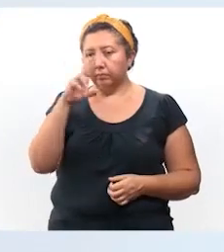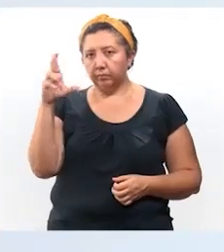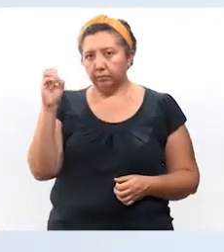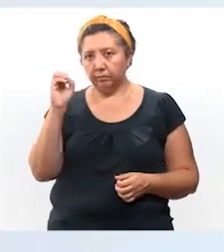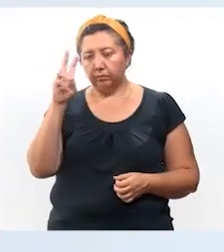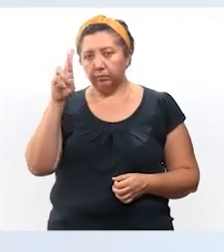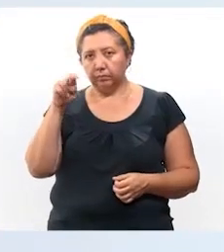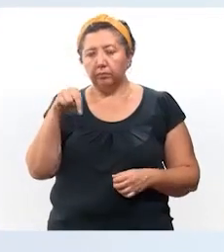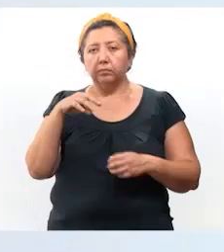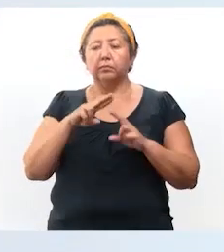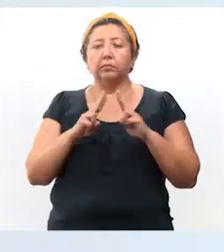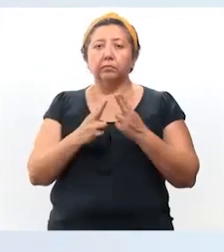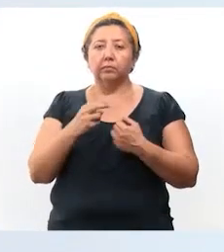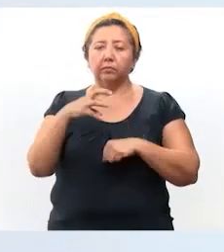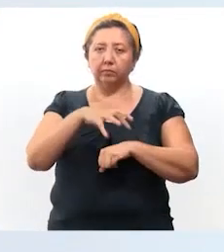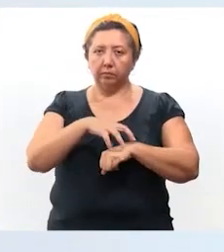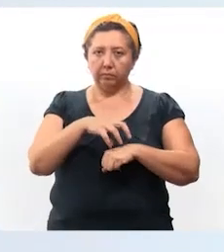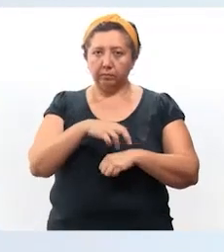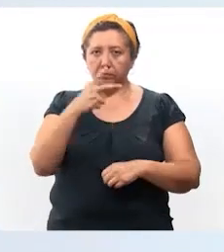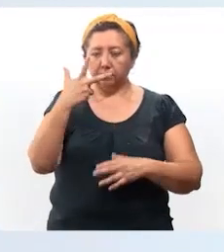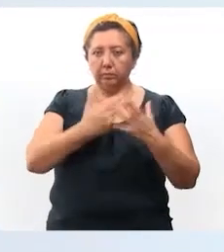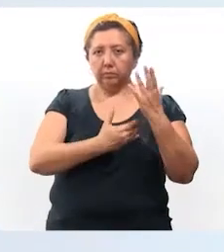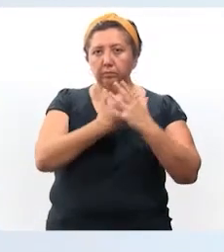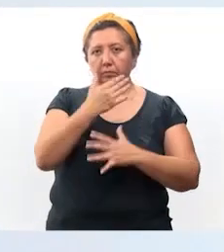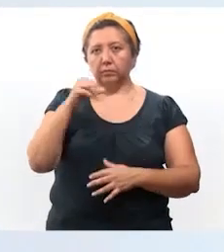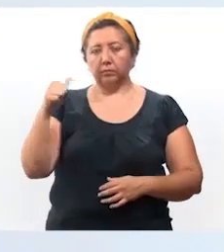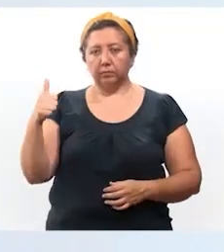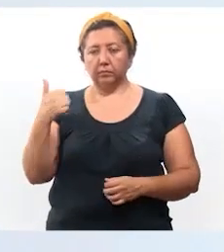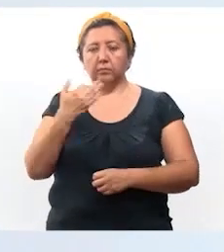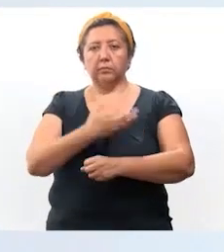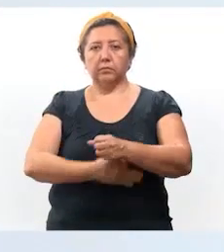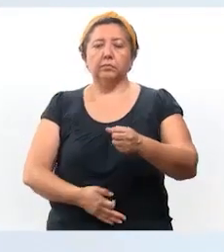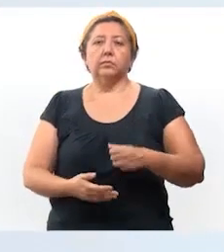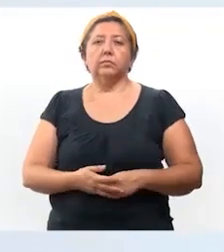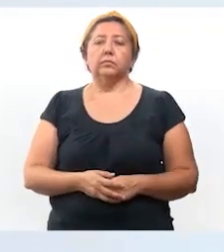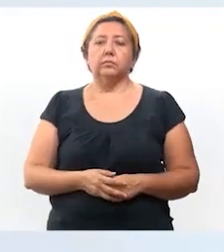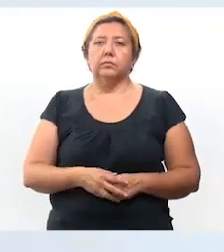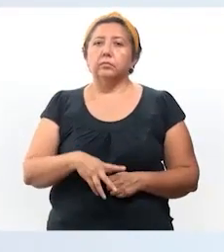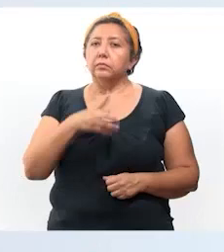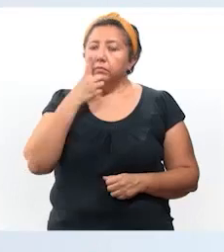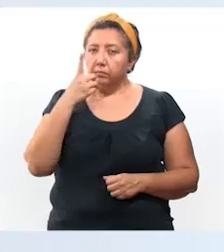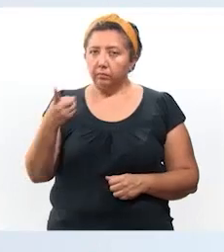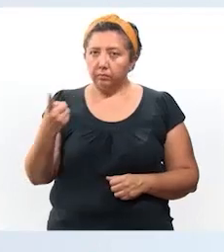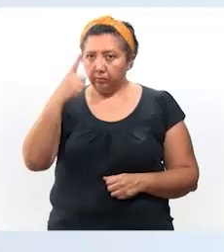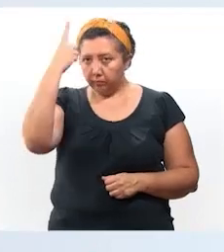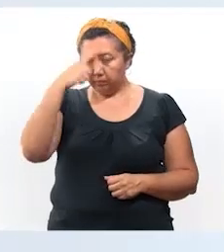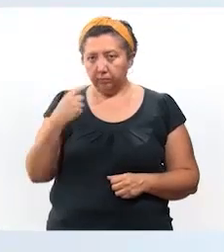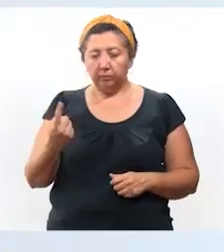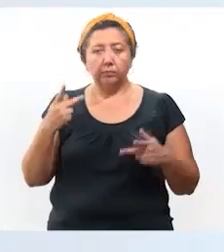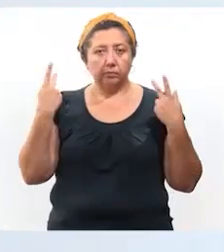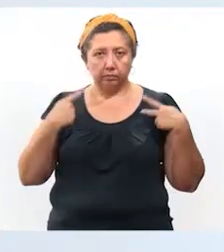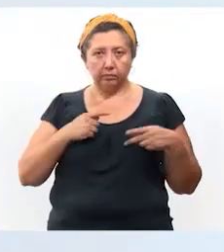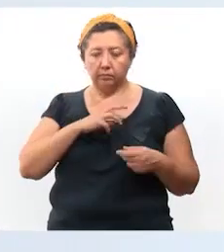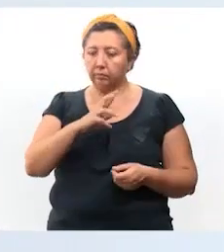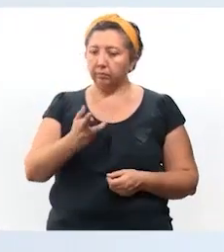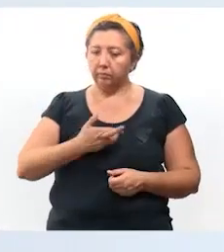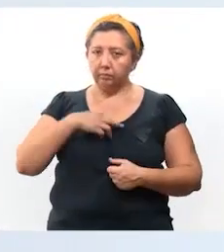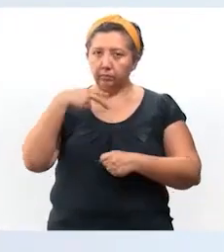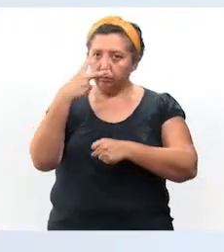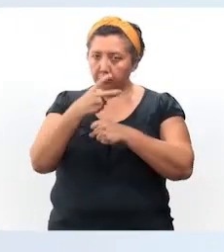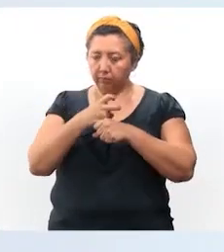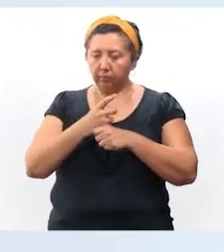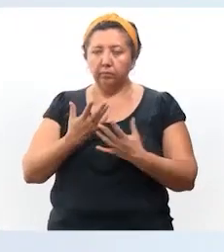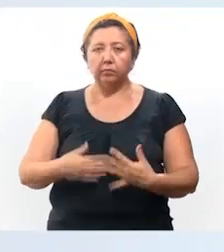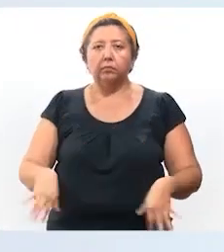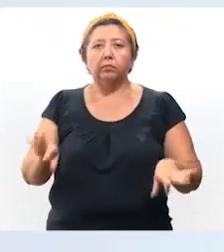Socorro Cerón de la Unidad Deportiva Kukulcán de 8 de la mañana a 6 de la tarde. Cabe destacar que para que la persona reciba la segunda